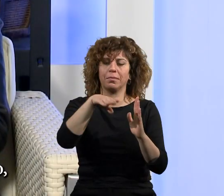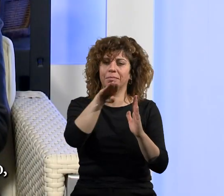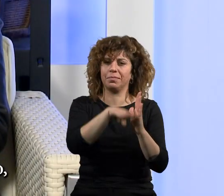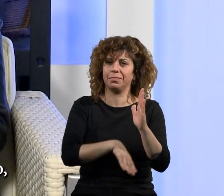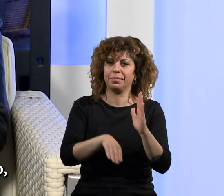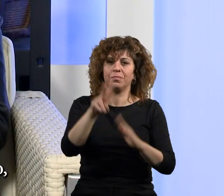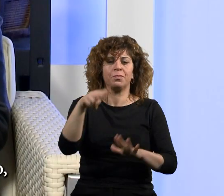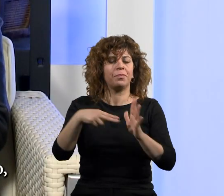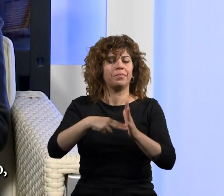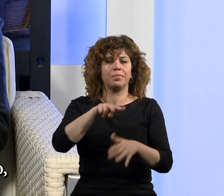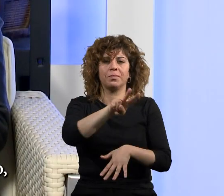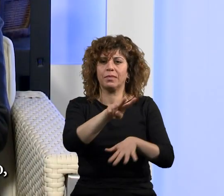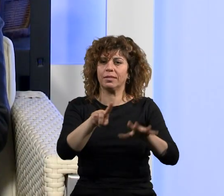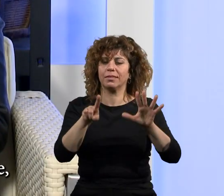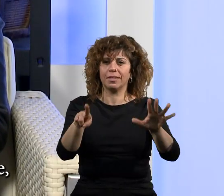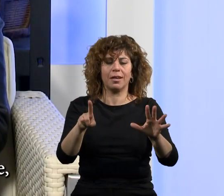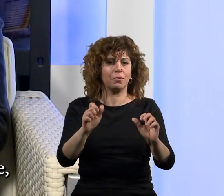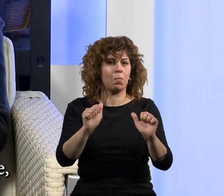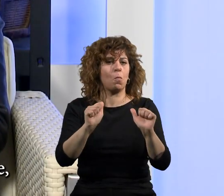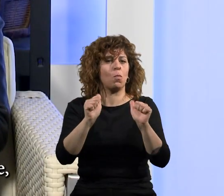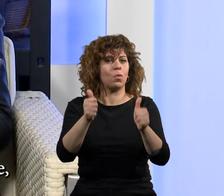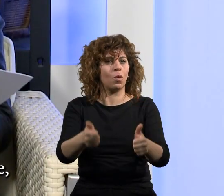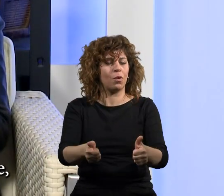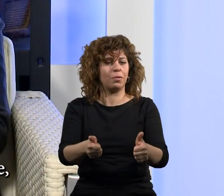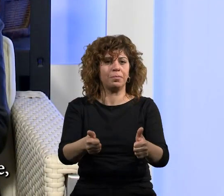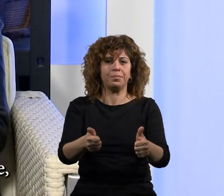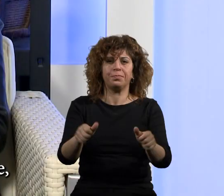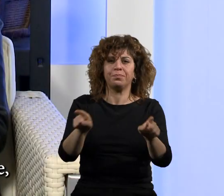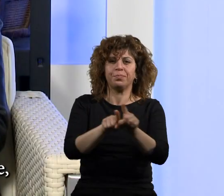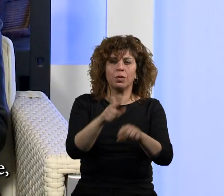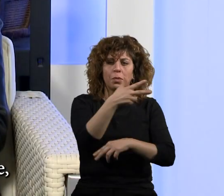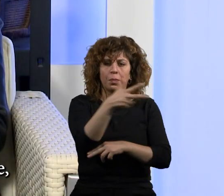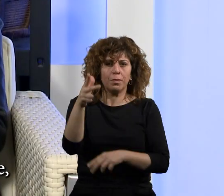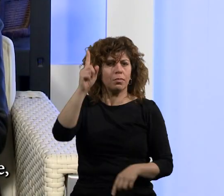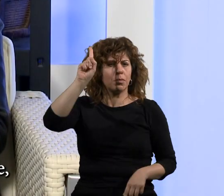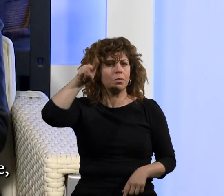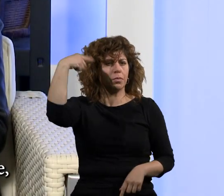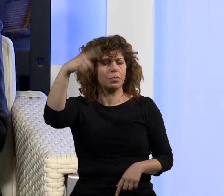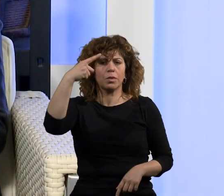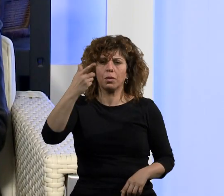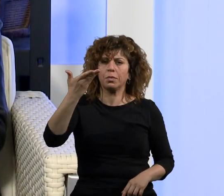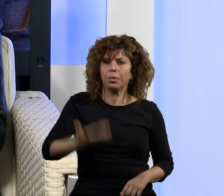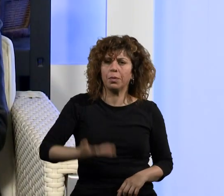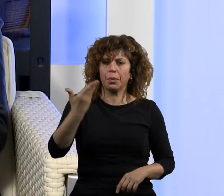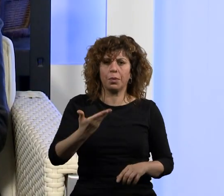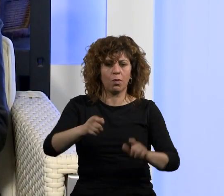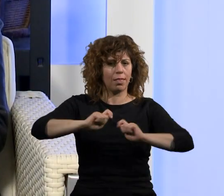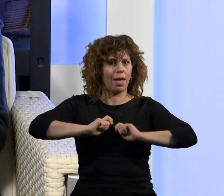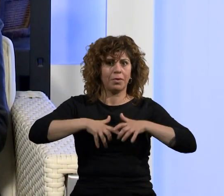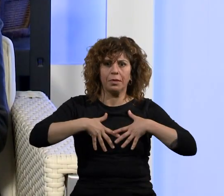de 2026 con un documental muy importante, muy